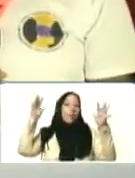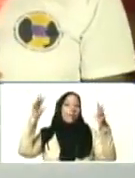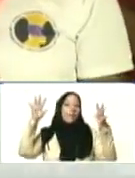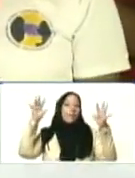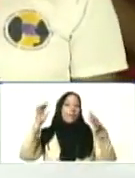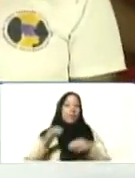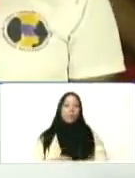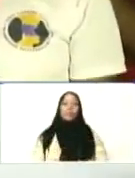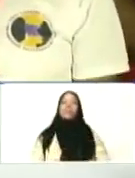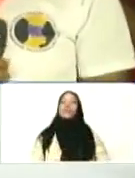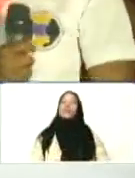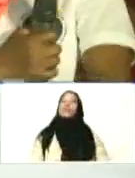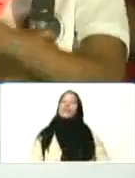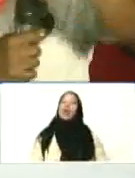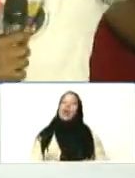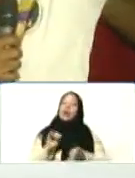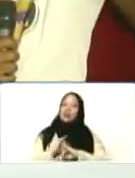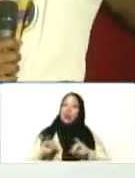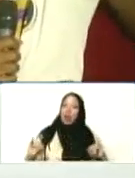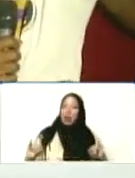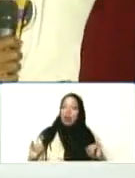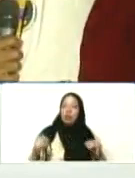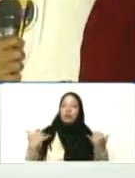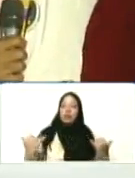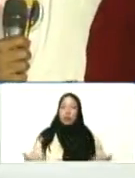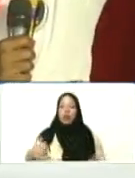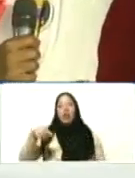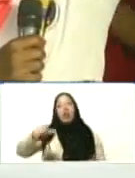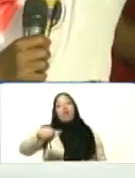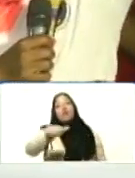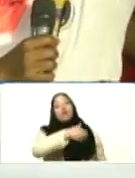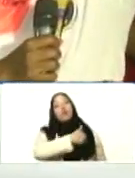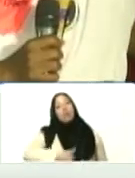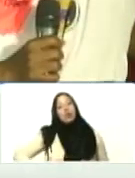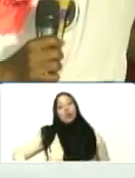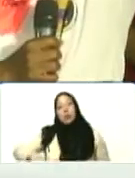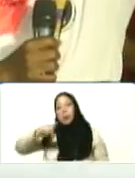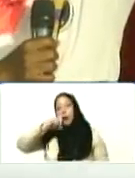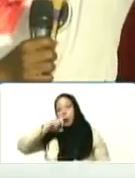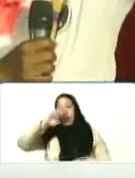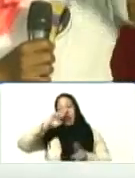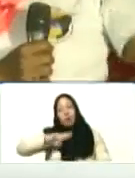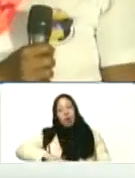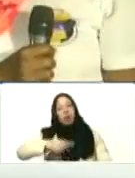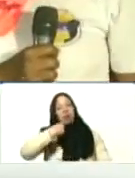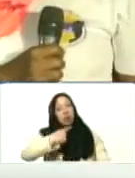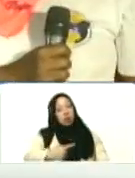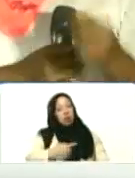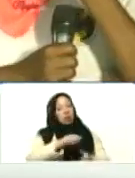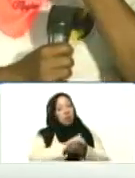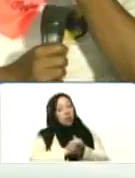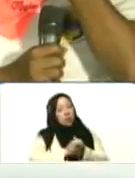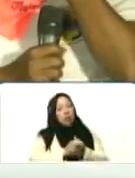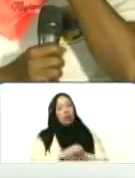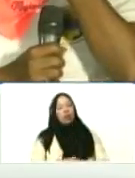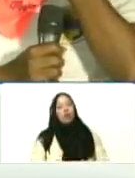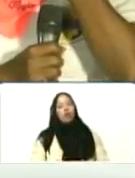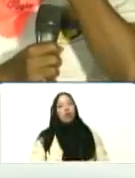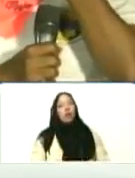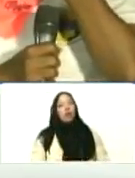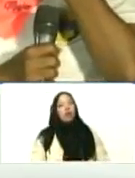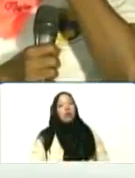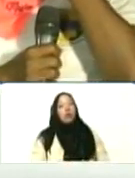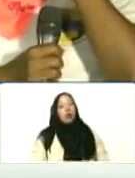Aquí está, se propone muy respetuosamente el ciudadano presidente de la República Bolivariana de Venezuela, Nicolás Maduro Moro,